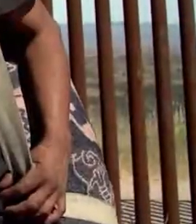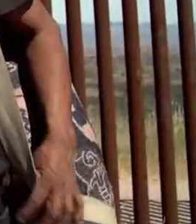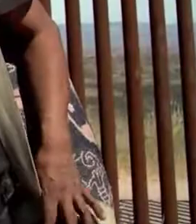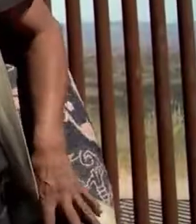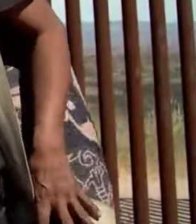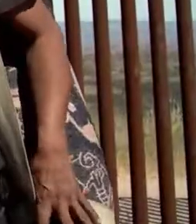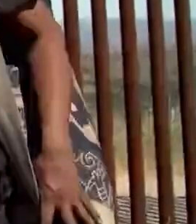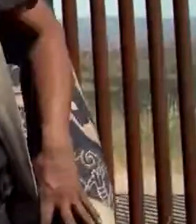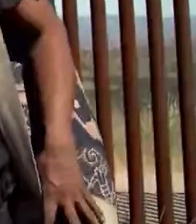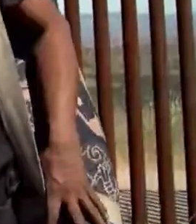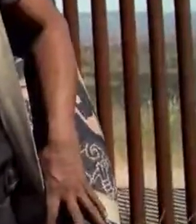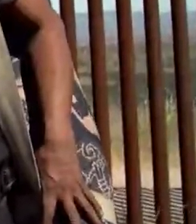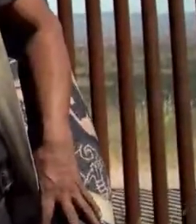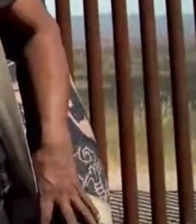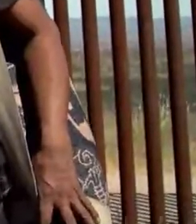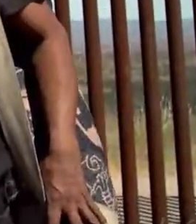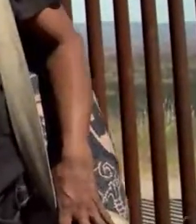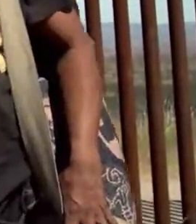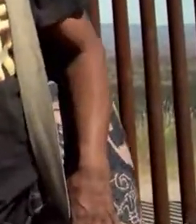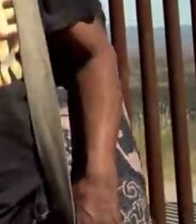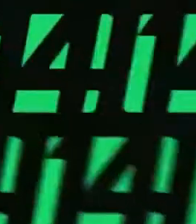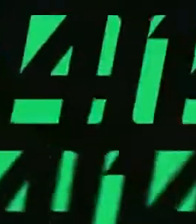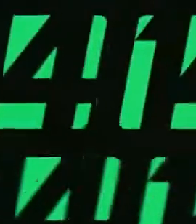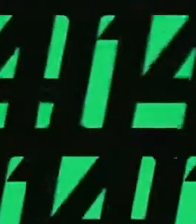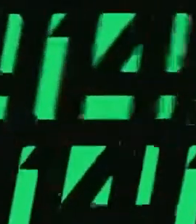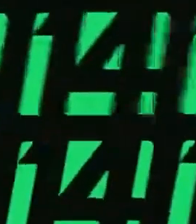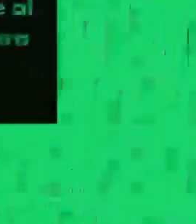come, no hay nada.